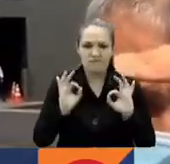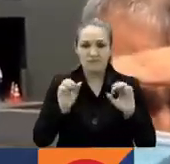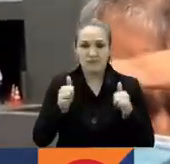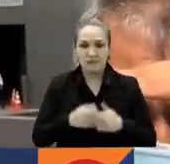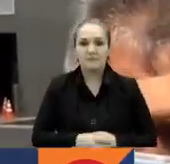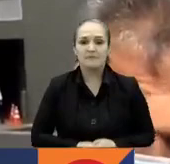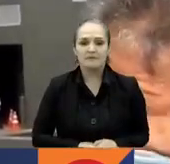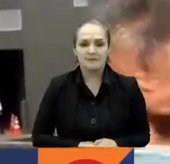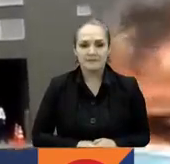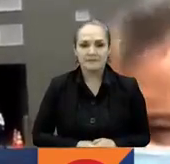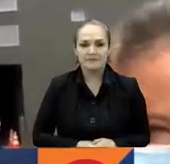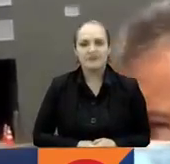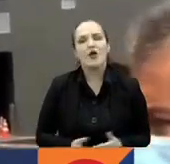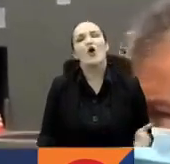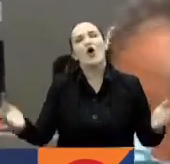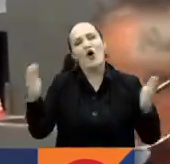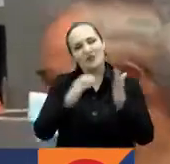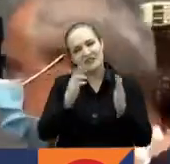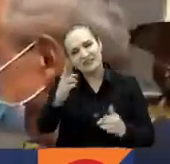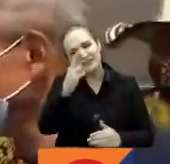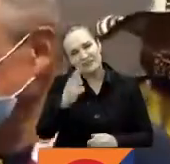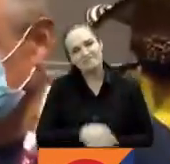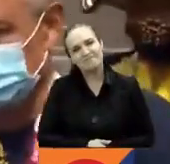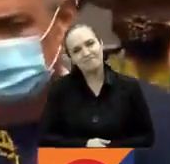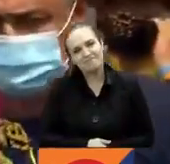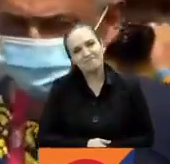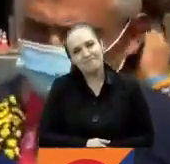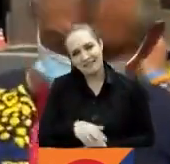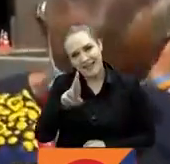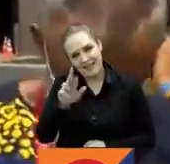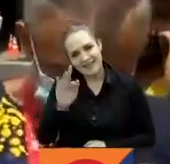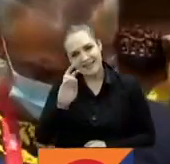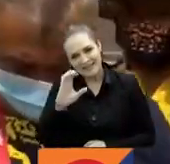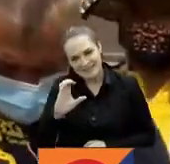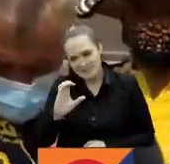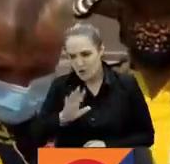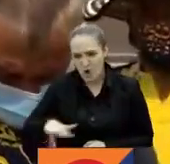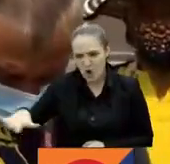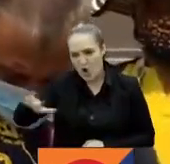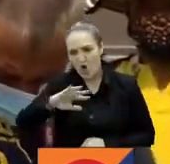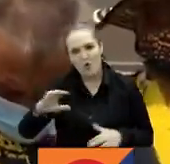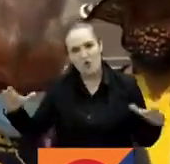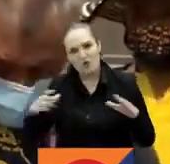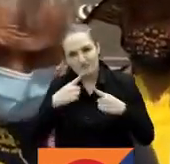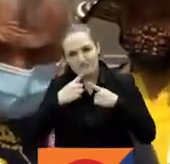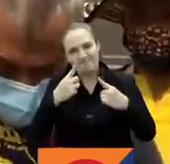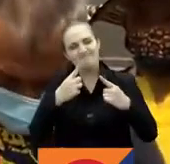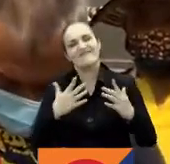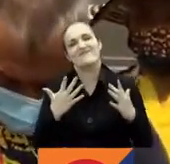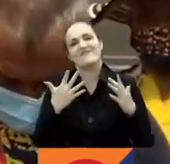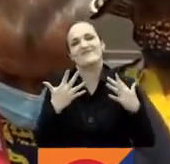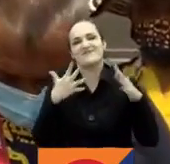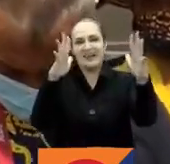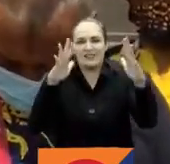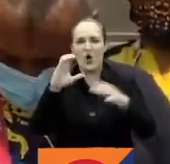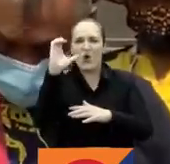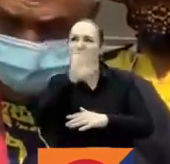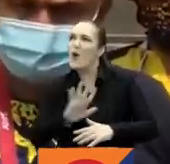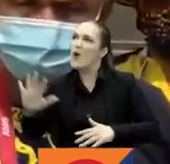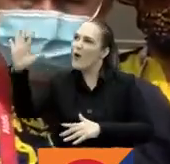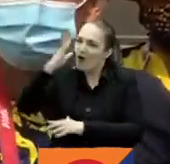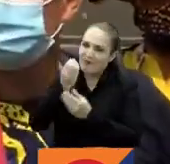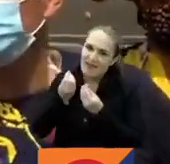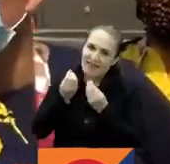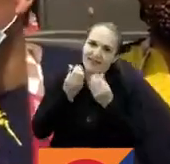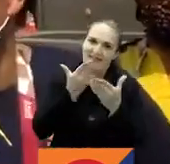nuevo, reciba usted a través de este sistema de medios públicos RTVC la felicitación de un país que a